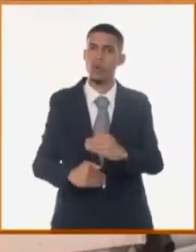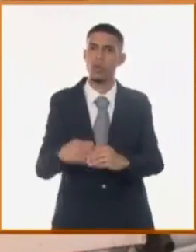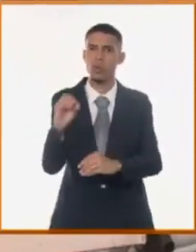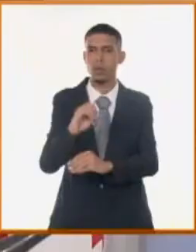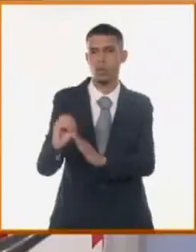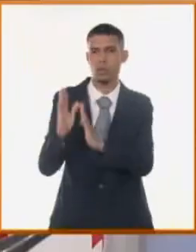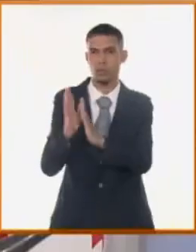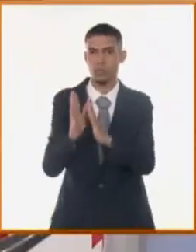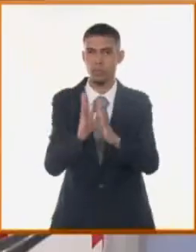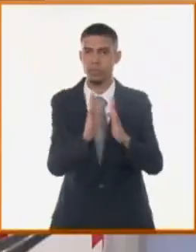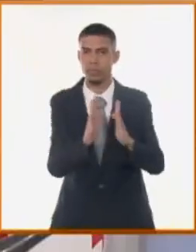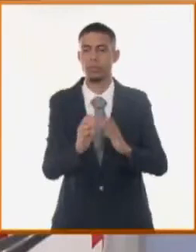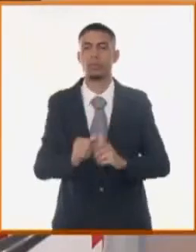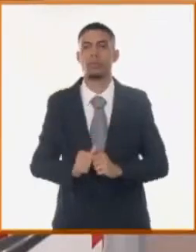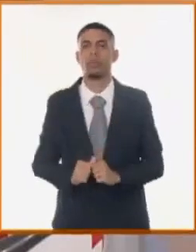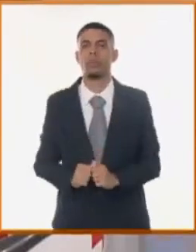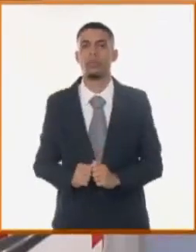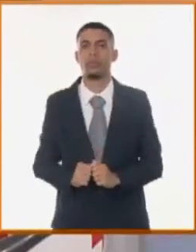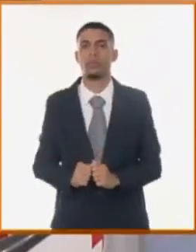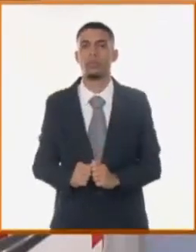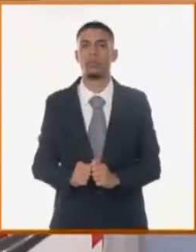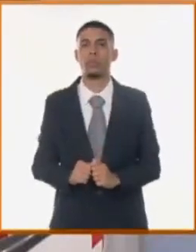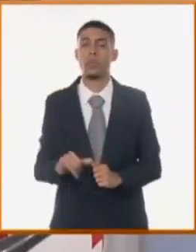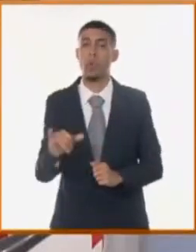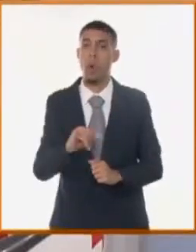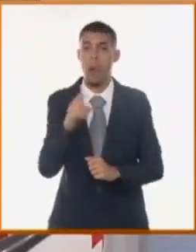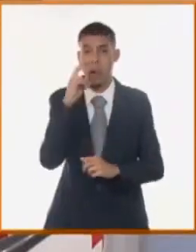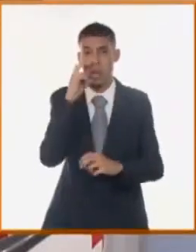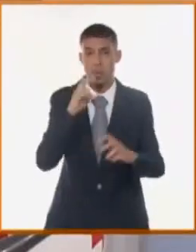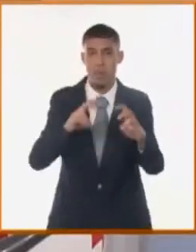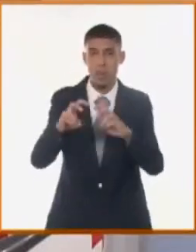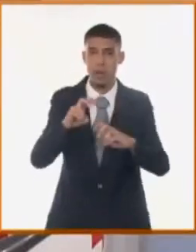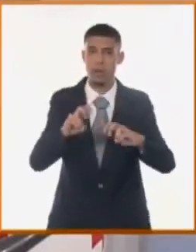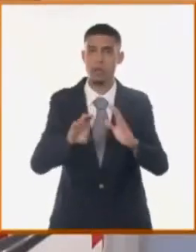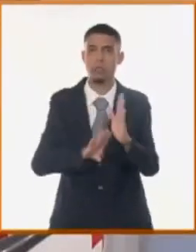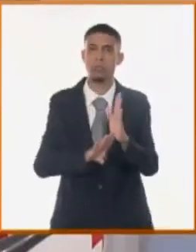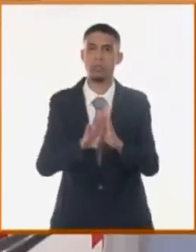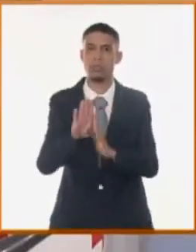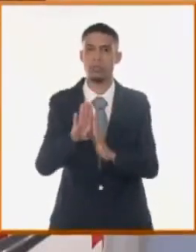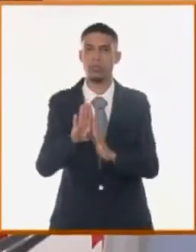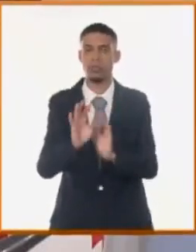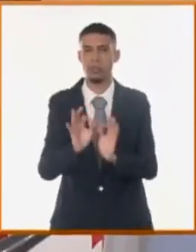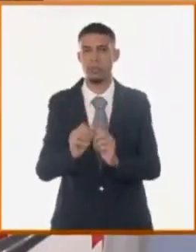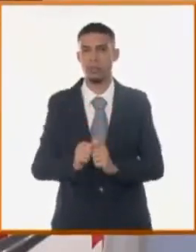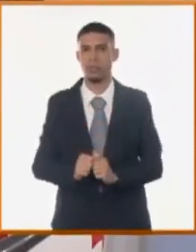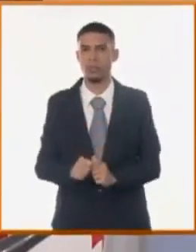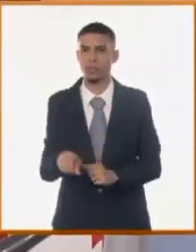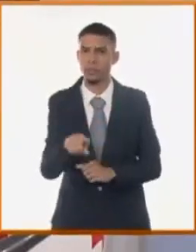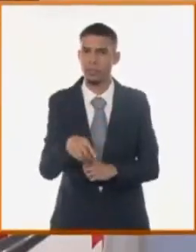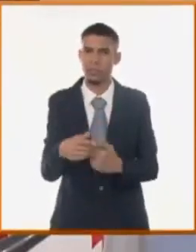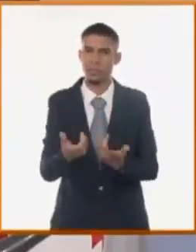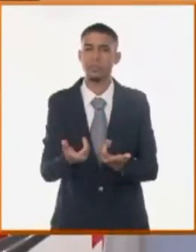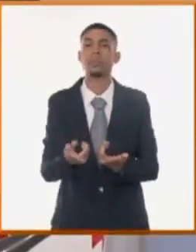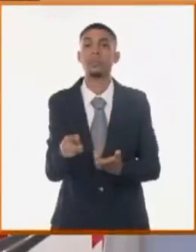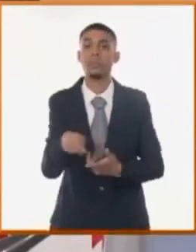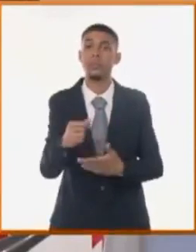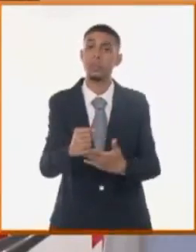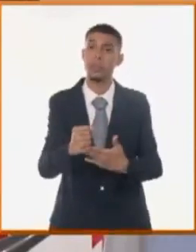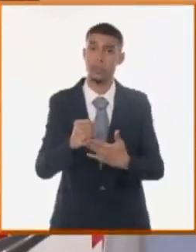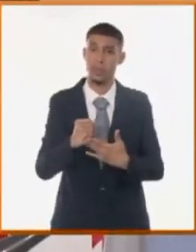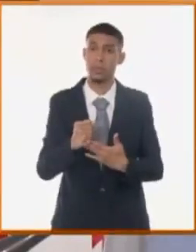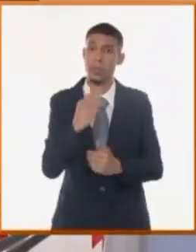organizacionales, como de cara a la investigación y el desarrollo, que han permitido que